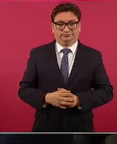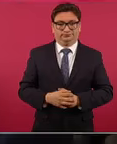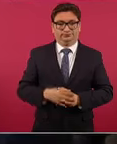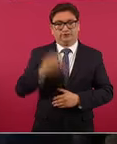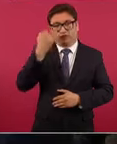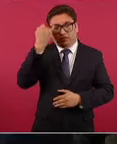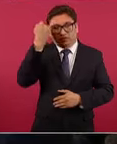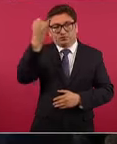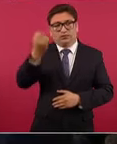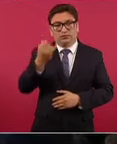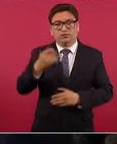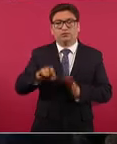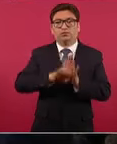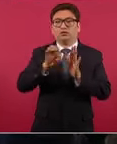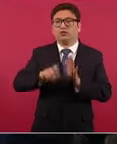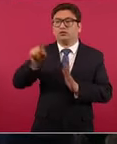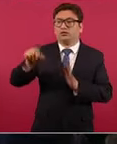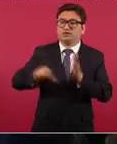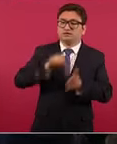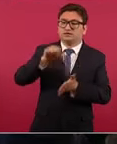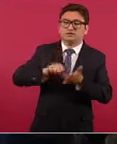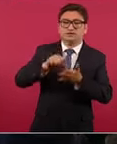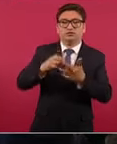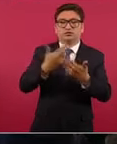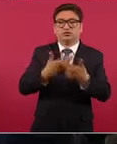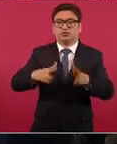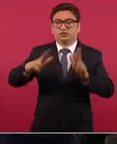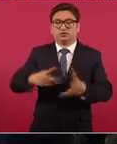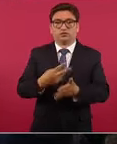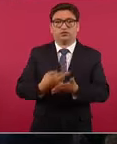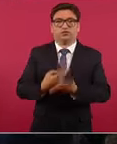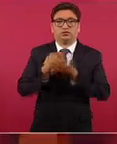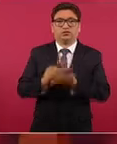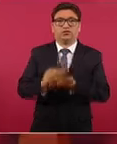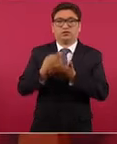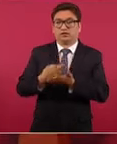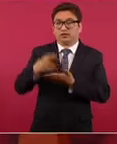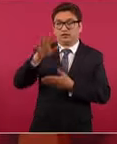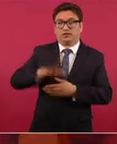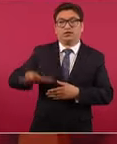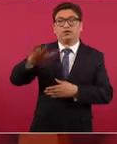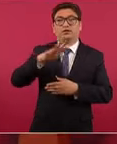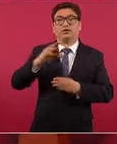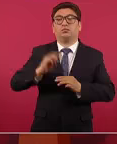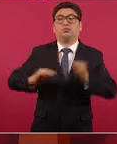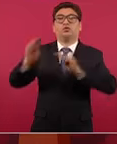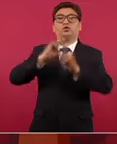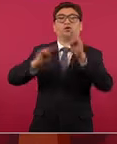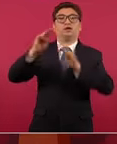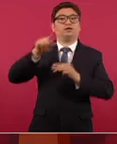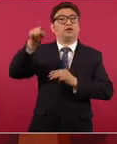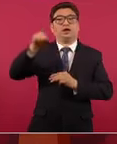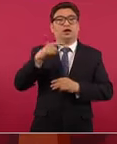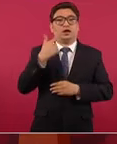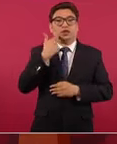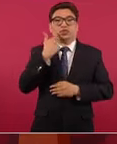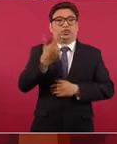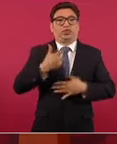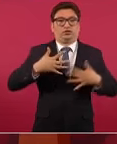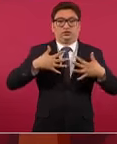el centro de rehabilitación de la montaña no quería teletón al principio